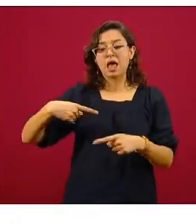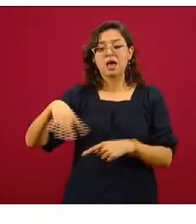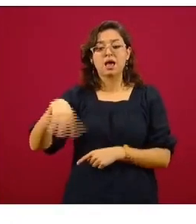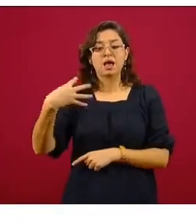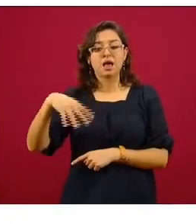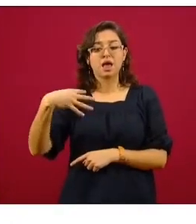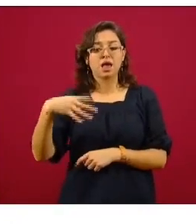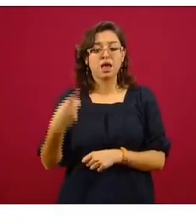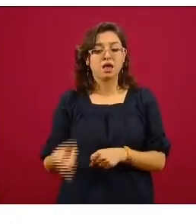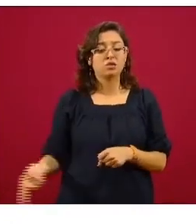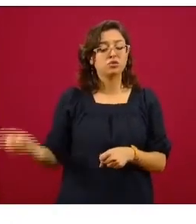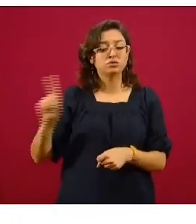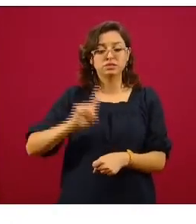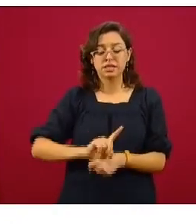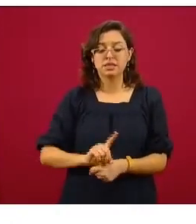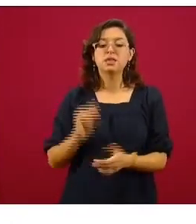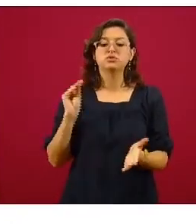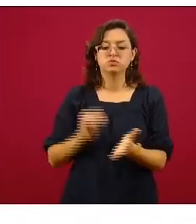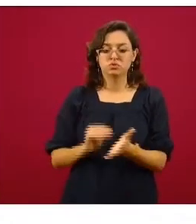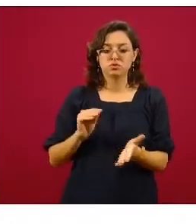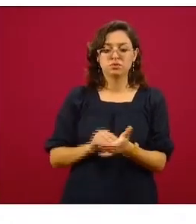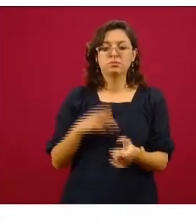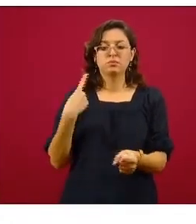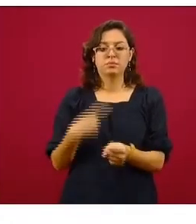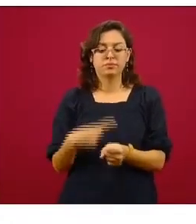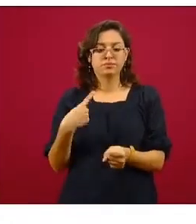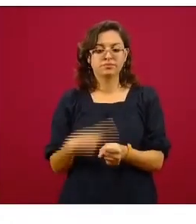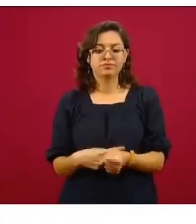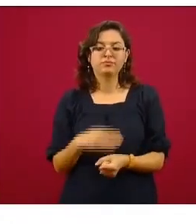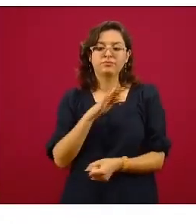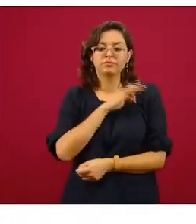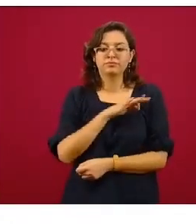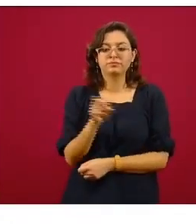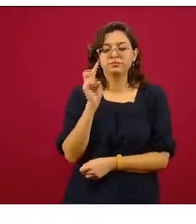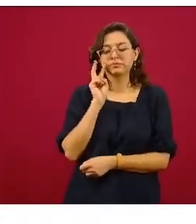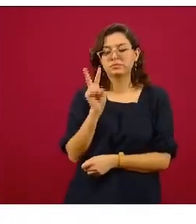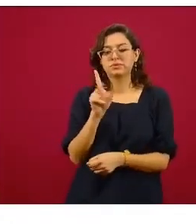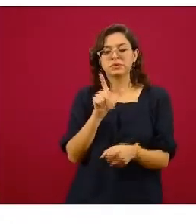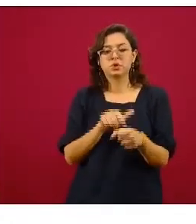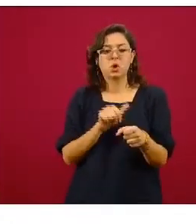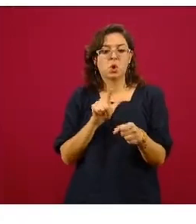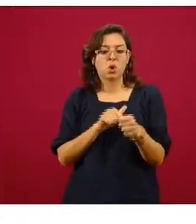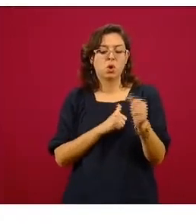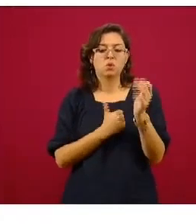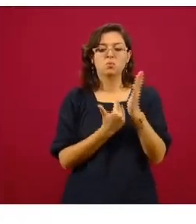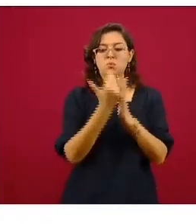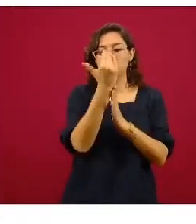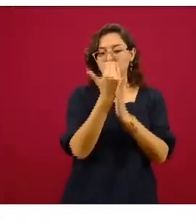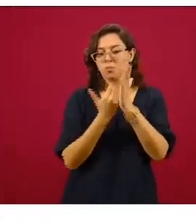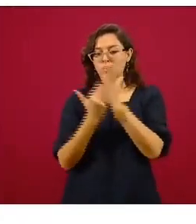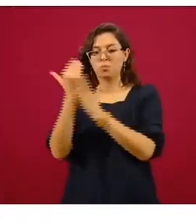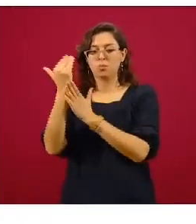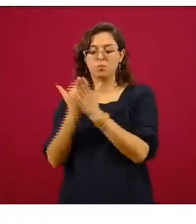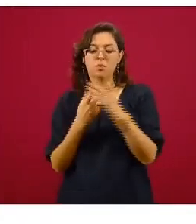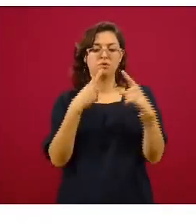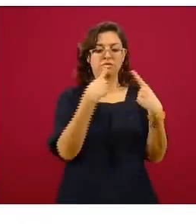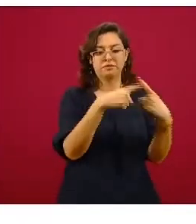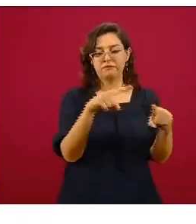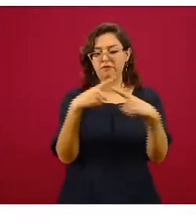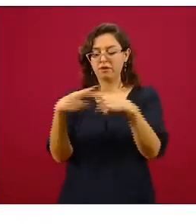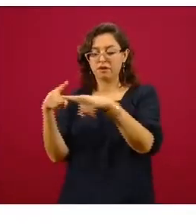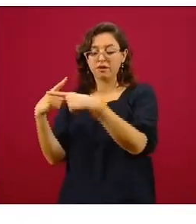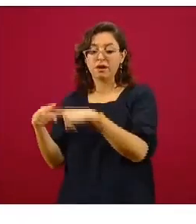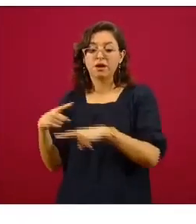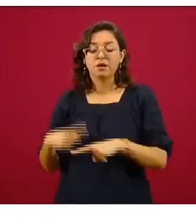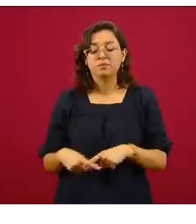los que mantienen la epidemia activa. Aquí, lógicamente, el rango de colores es menor y los rangos de casos también son menor, recordando siempre que